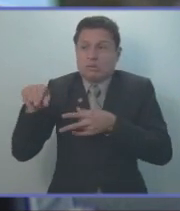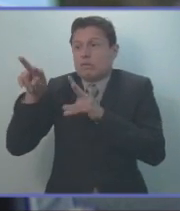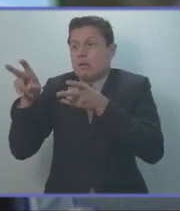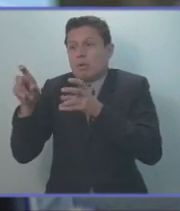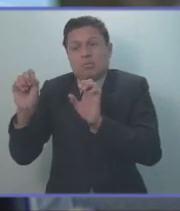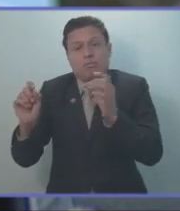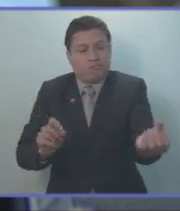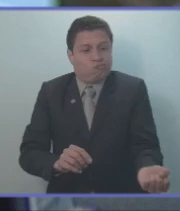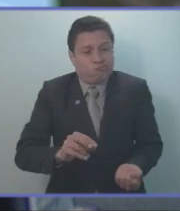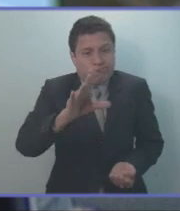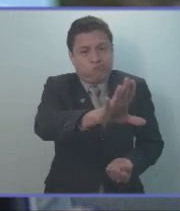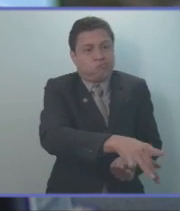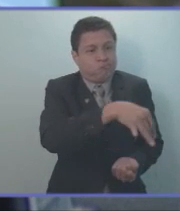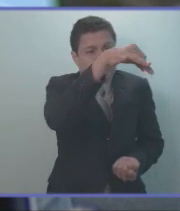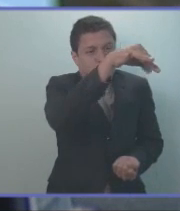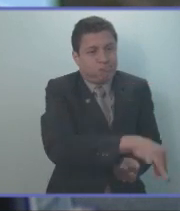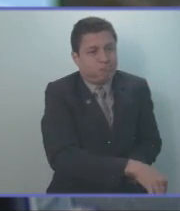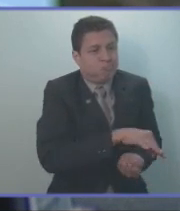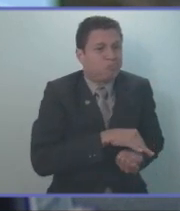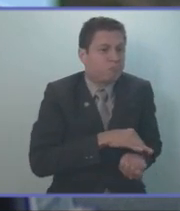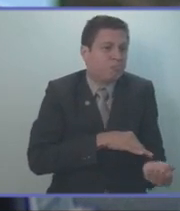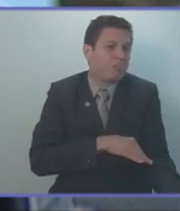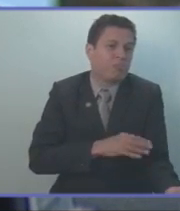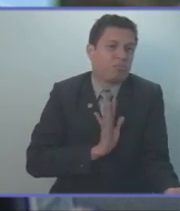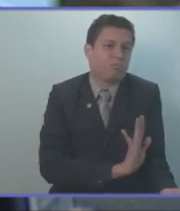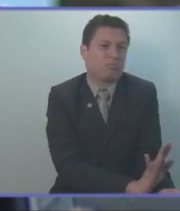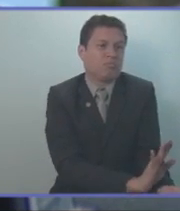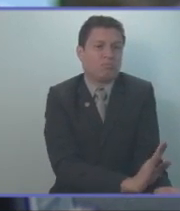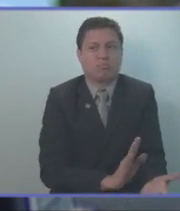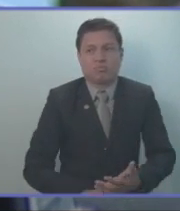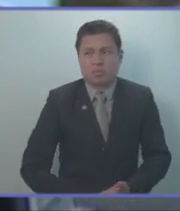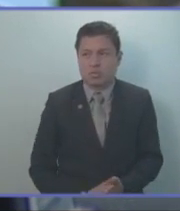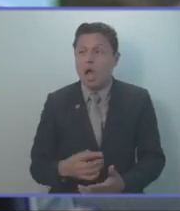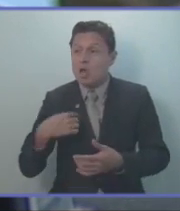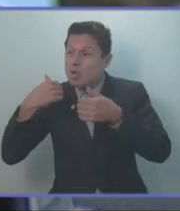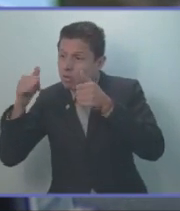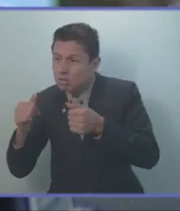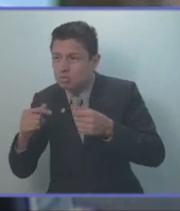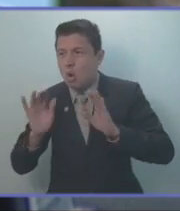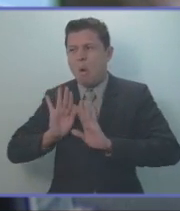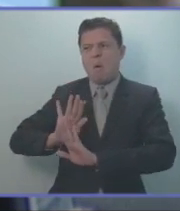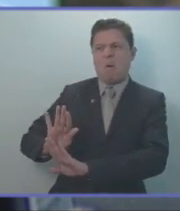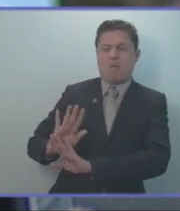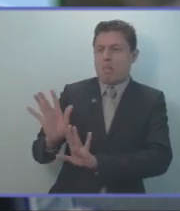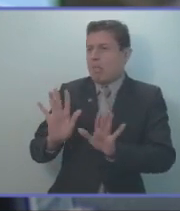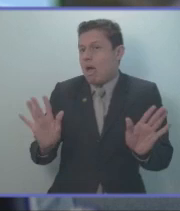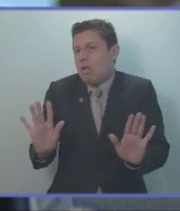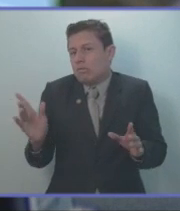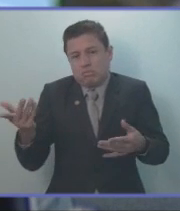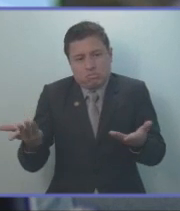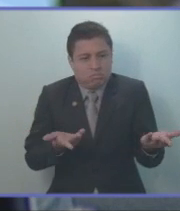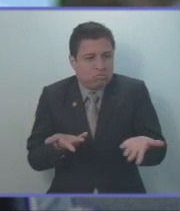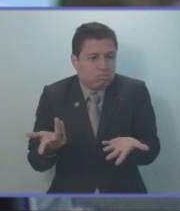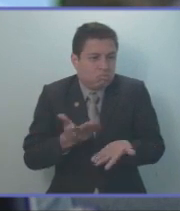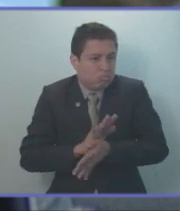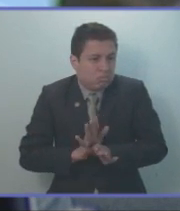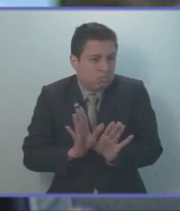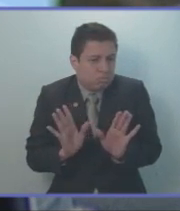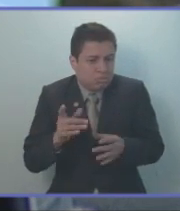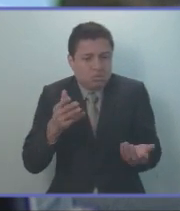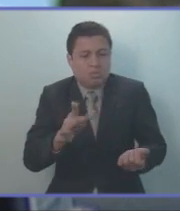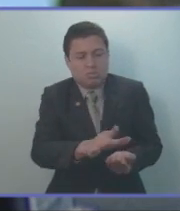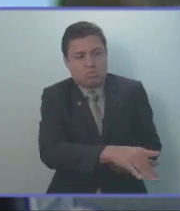una aprobación ni un rechazo al expediente, y esto es fundamental para explicar cuál es el